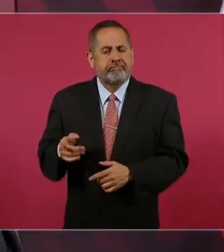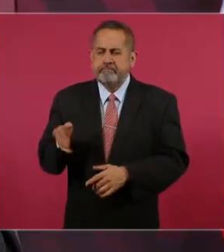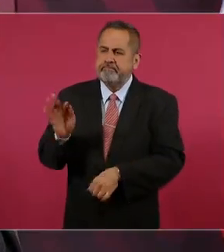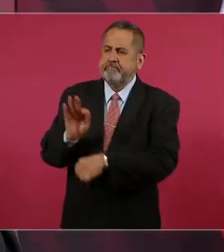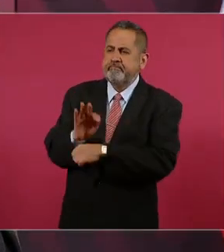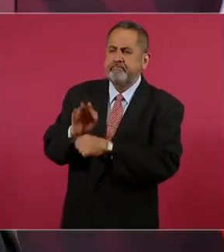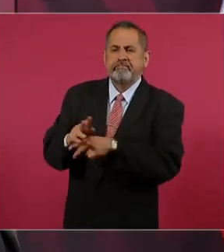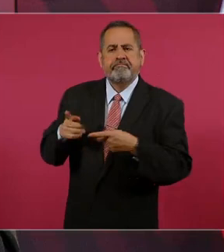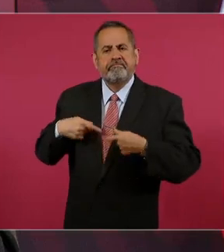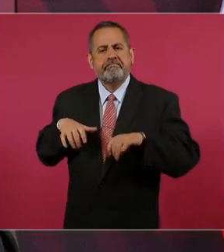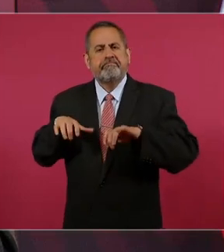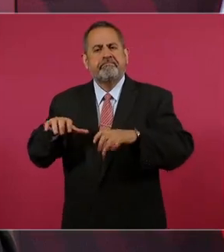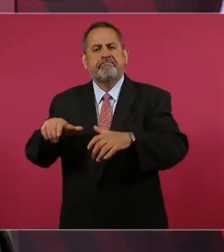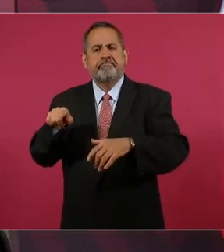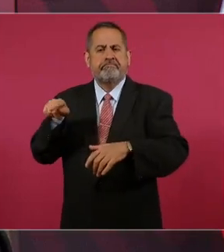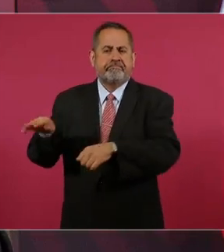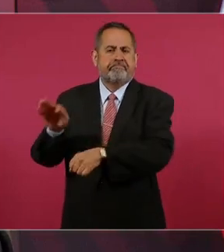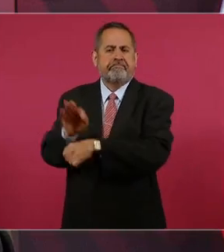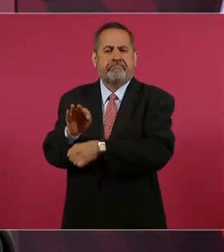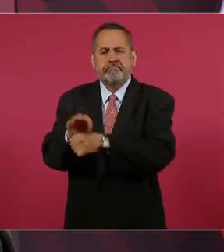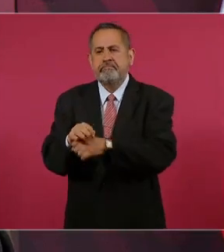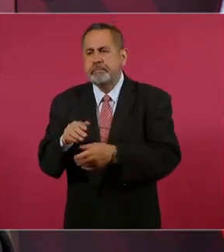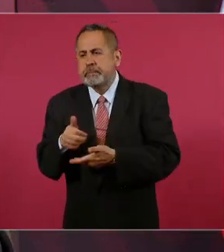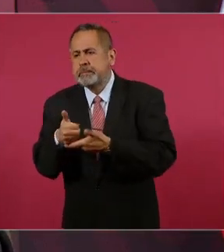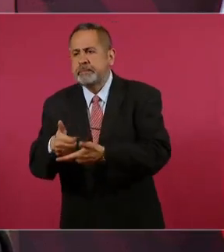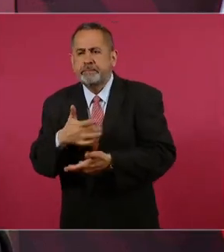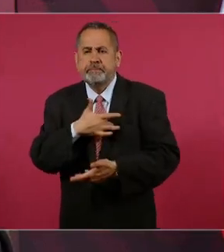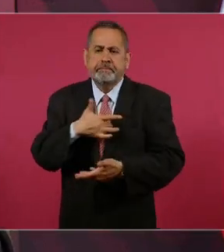favor de los demás.